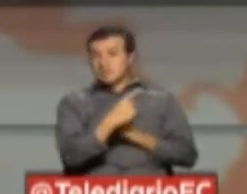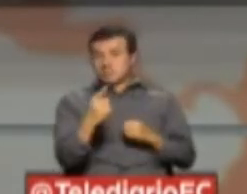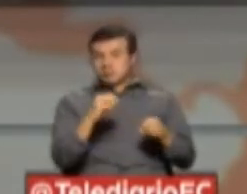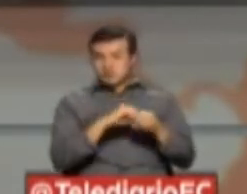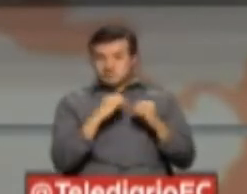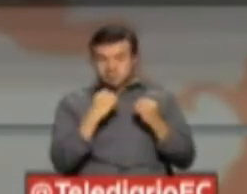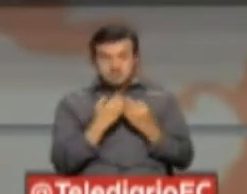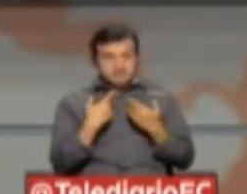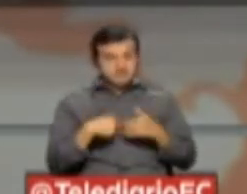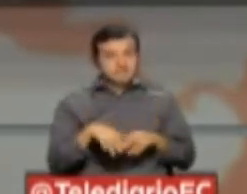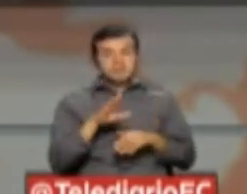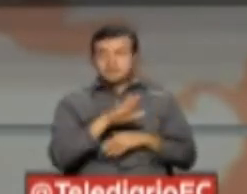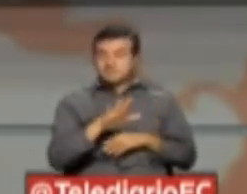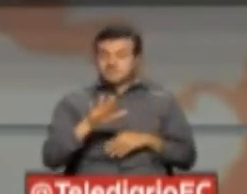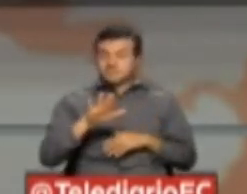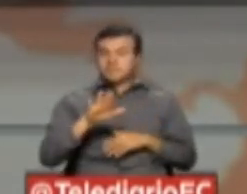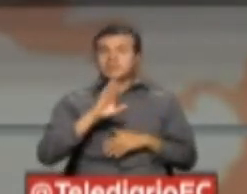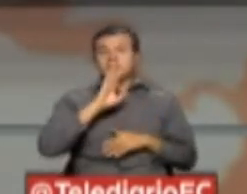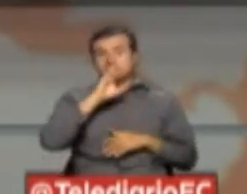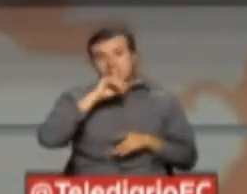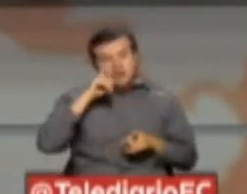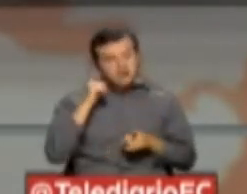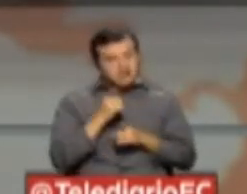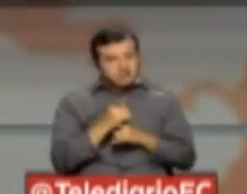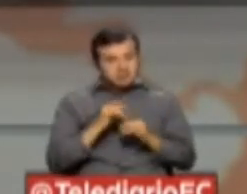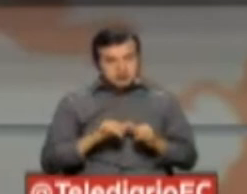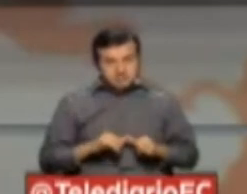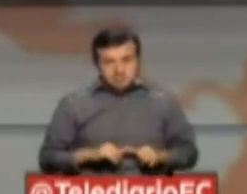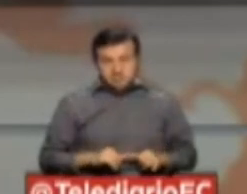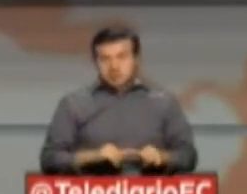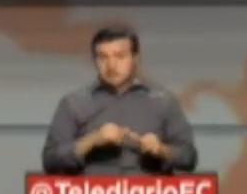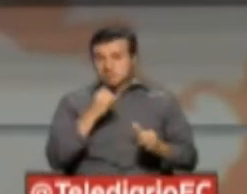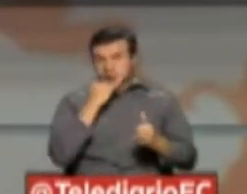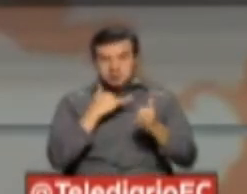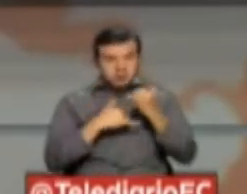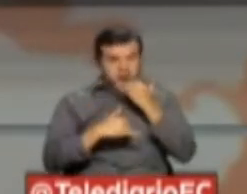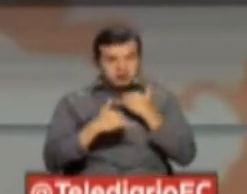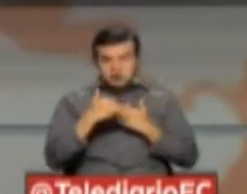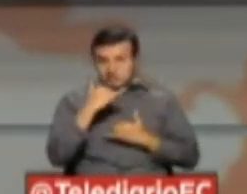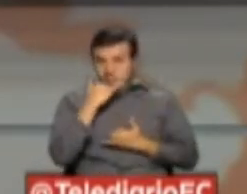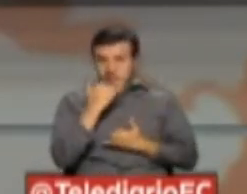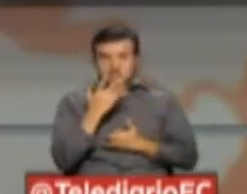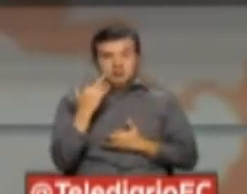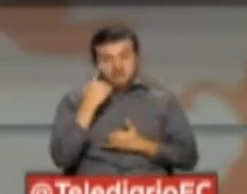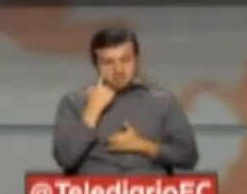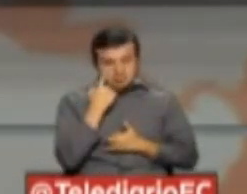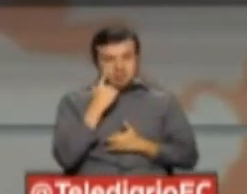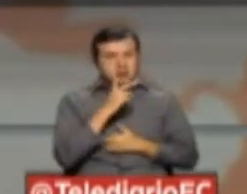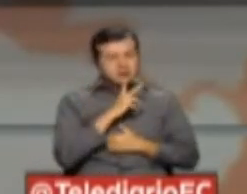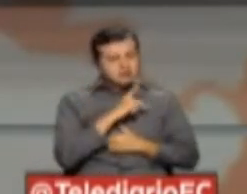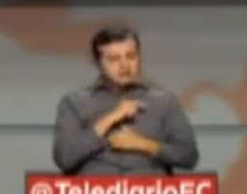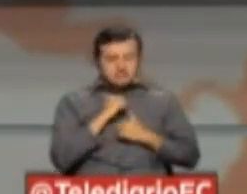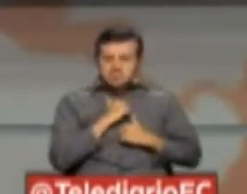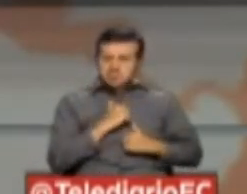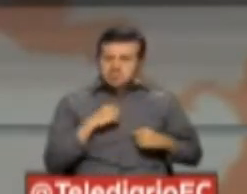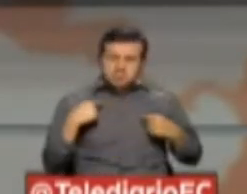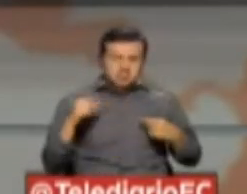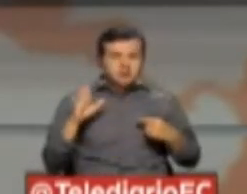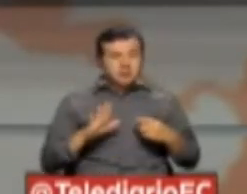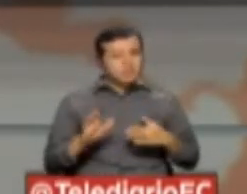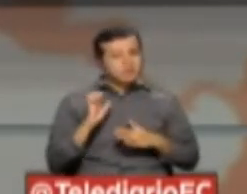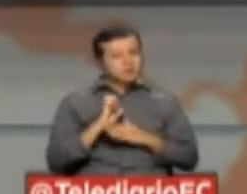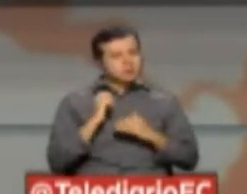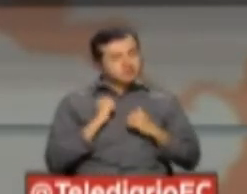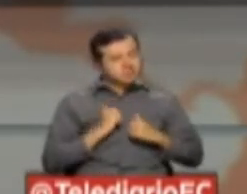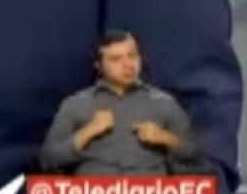organizaciones pero sin duda alguna no podemos seguir permitiendo estas inobservancias porque lo que están haciendo es de enlutar día tras día a todos los ecuatorianos